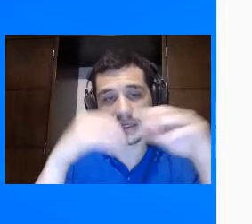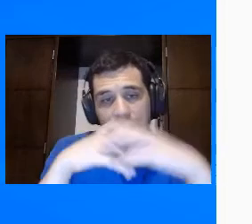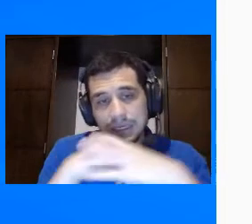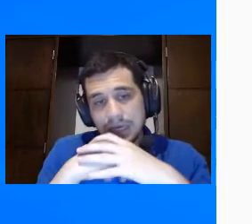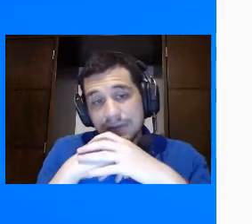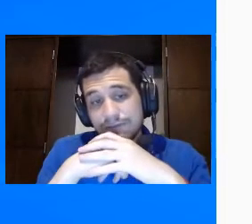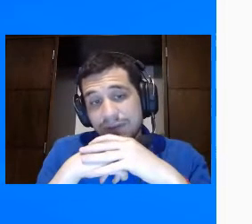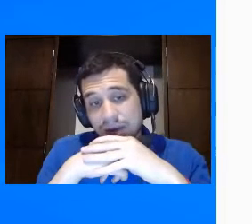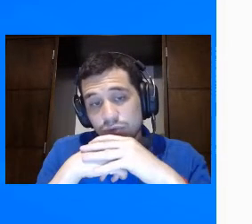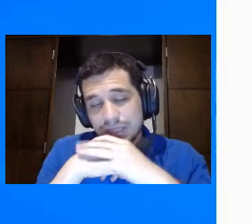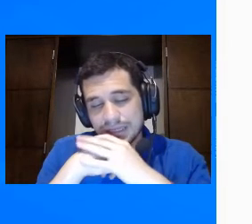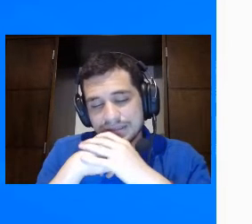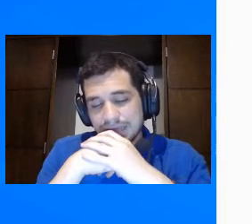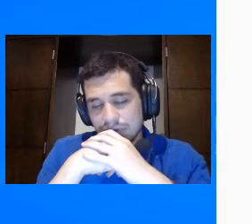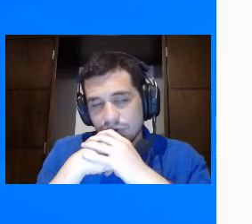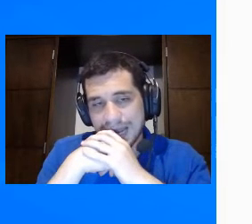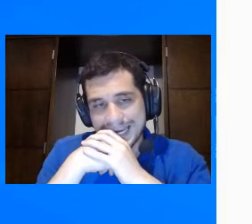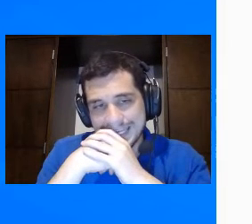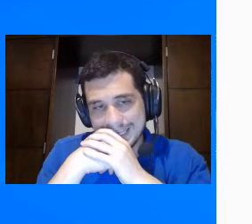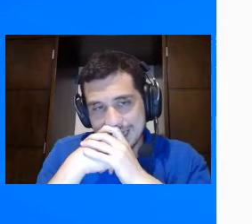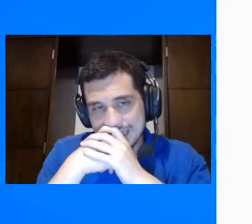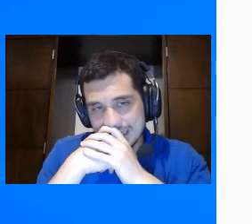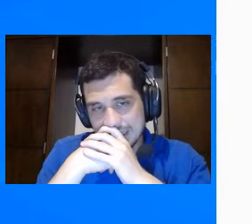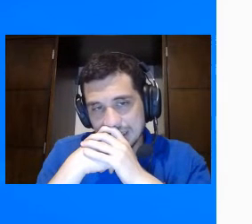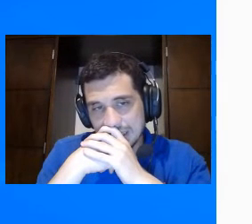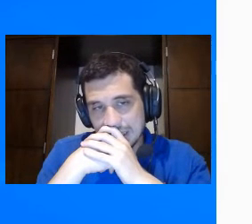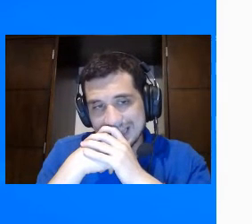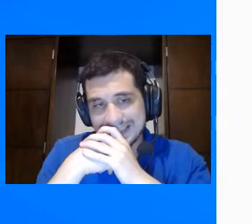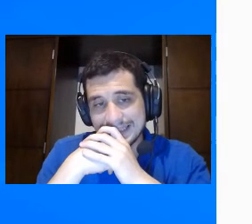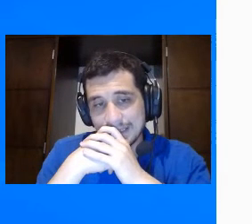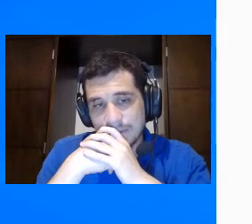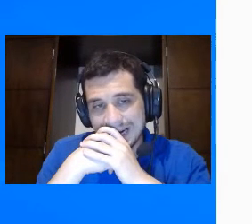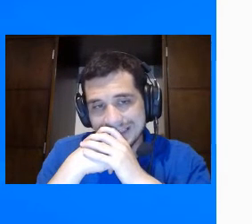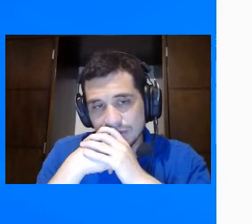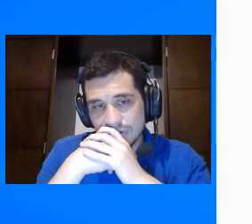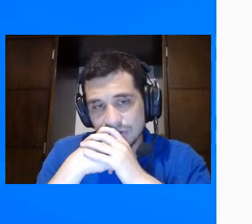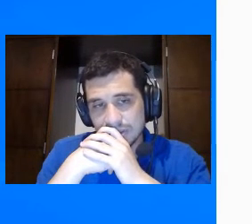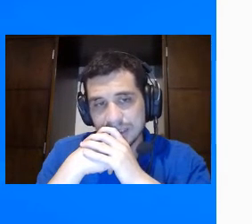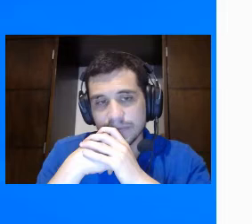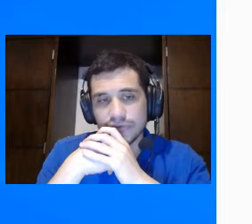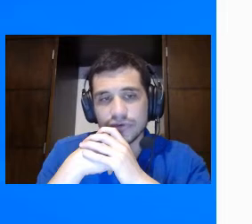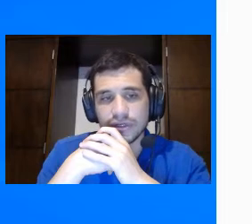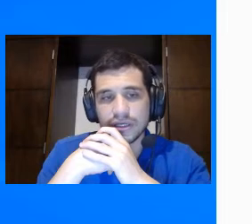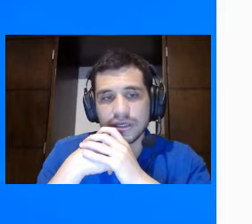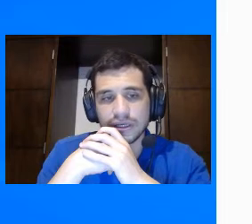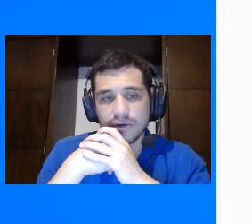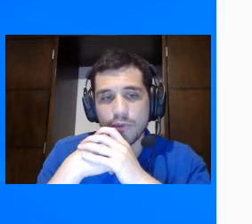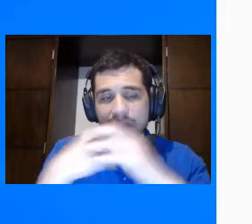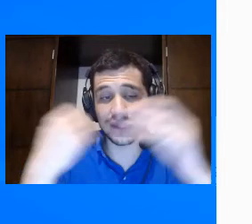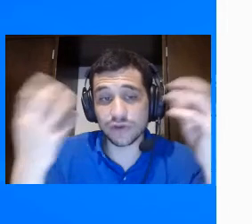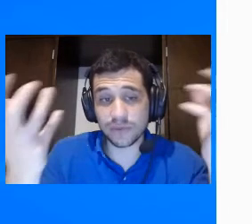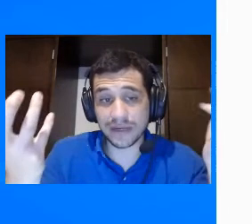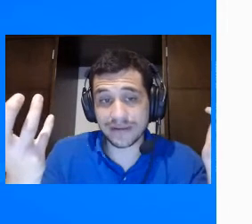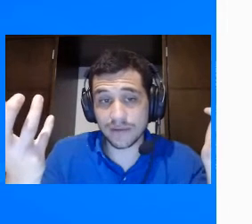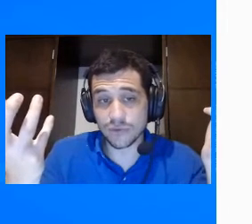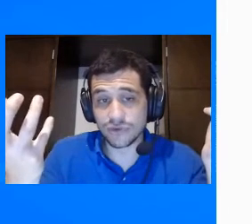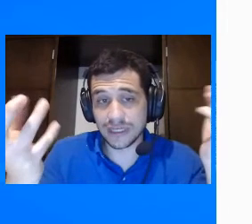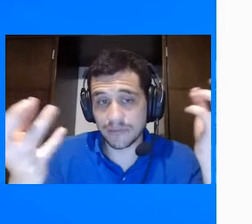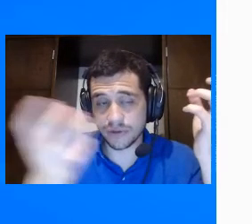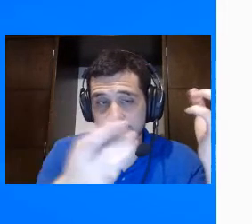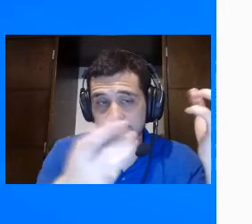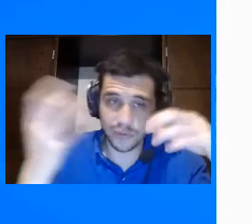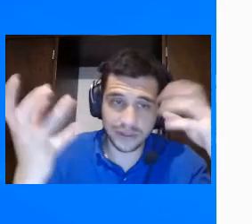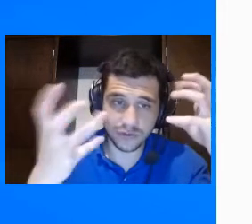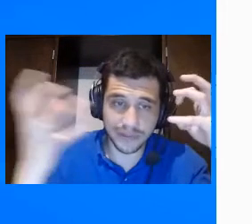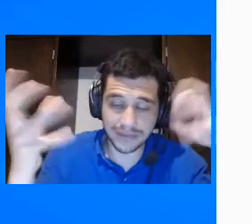animación, hay flautas, hay ocarinas, hay silbatos, digamos, objetos para hacer